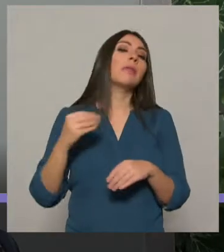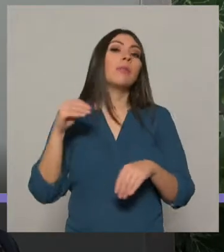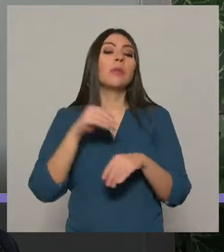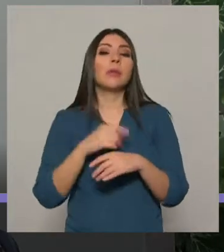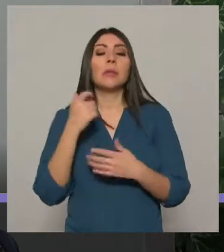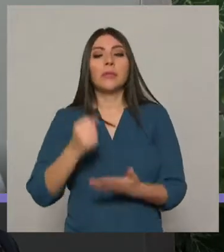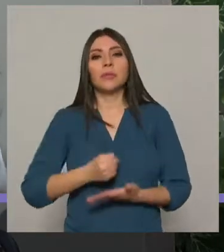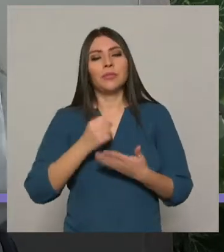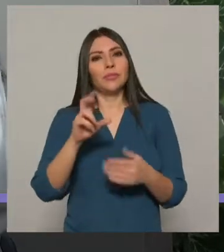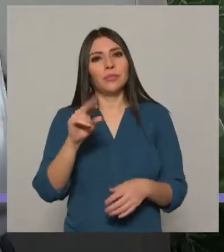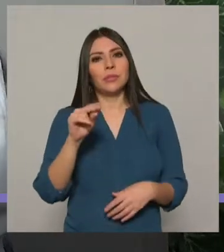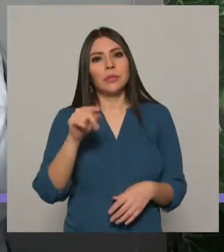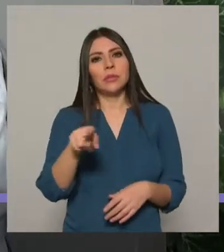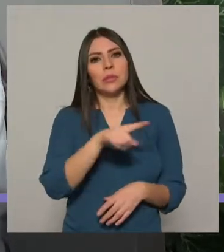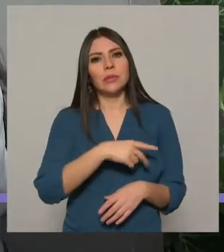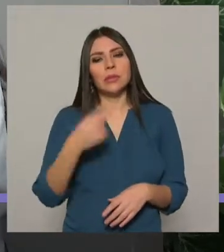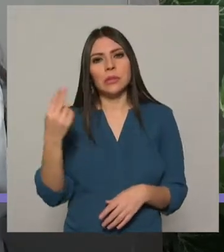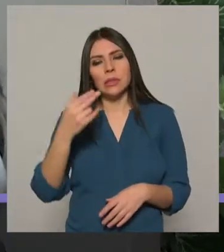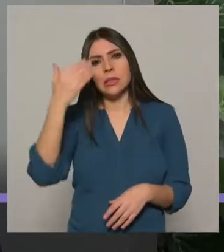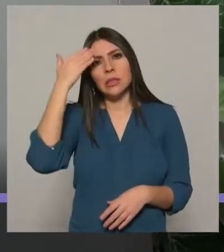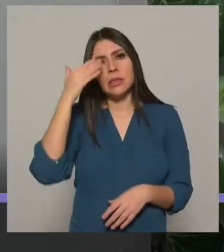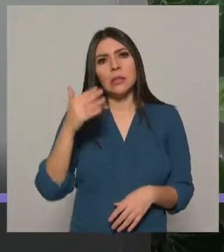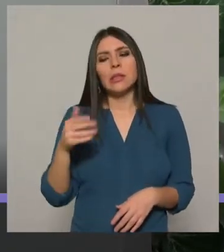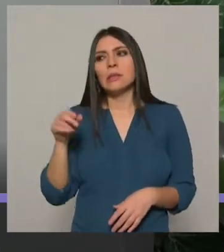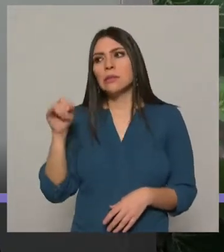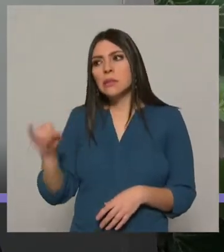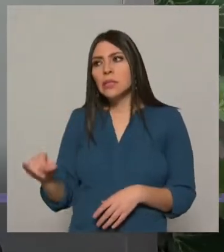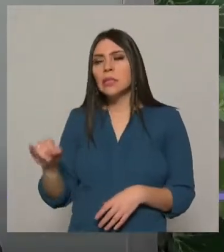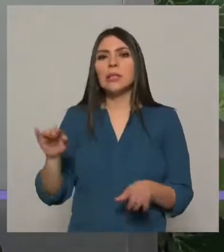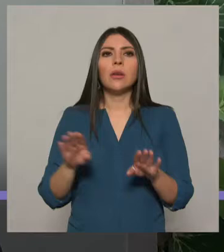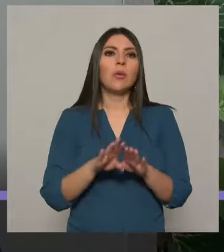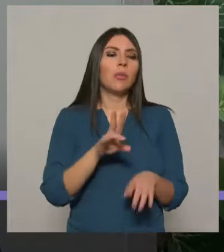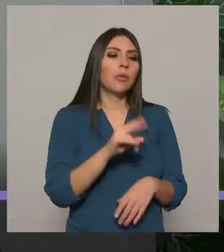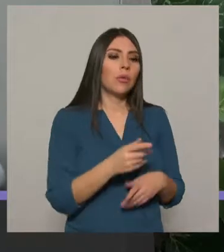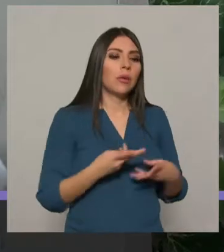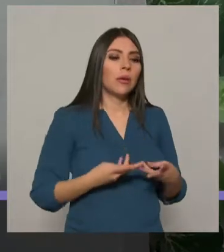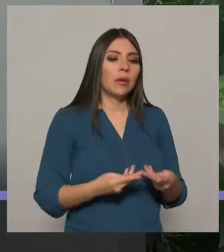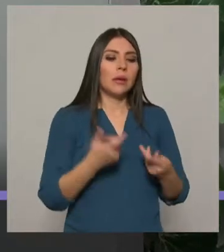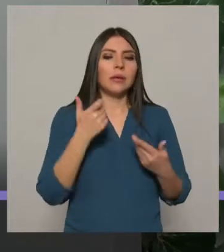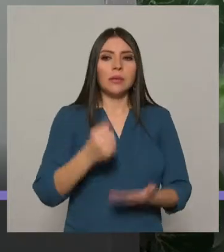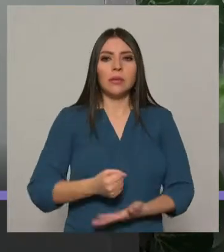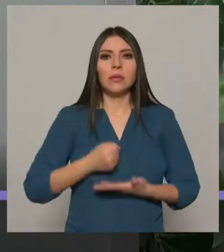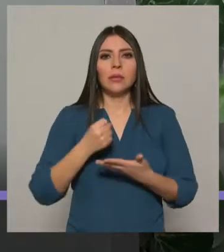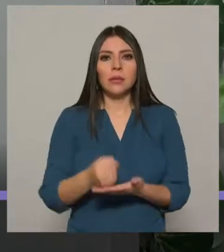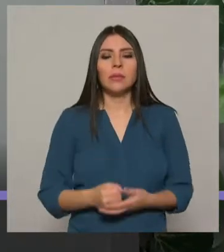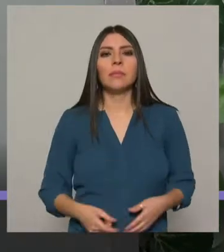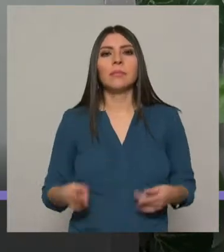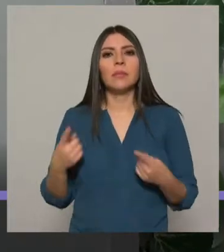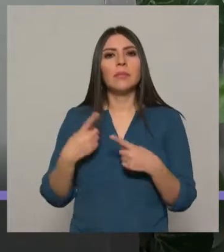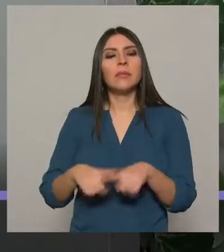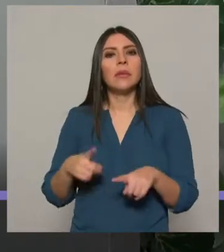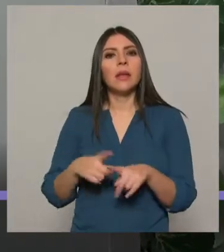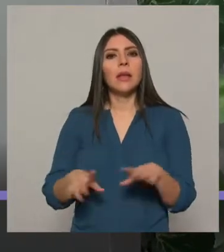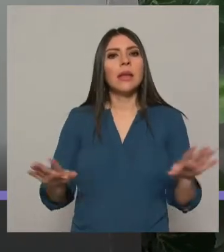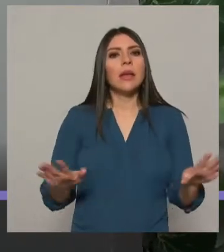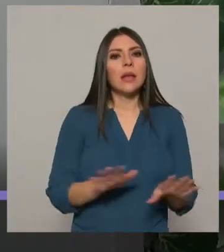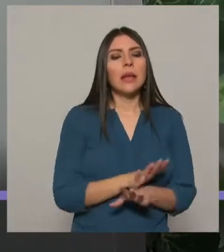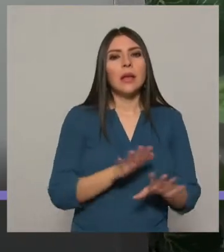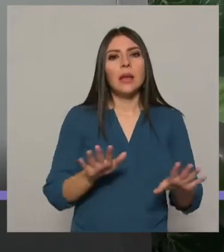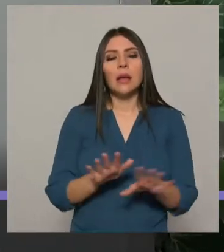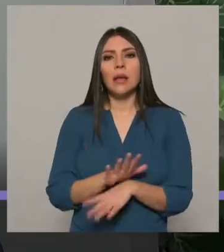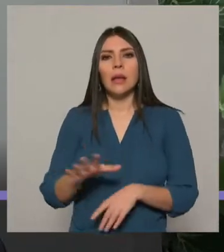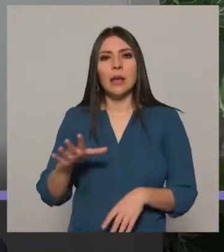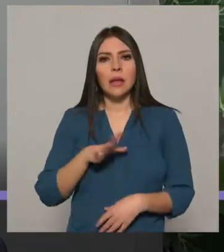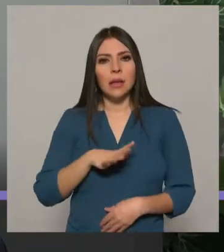presupuesto. ¿Por qué? Porque tenemos que saber cómo sí y cómo no se ha gastado lo que se ha asignado, cuántos cambios de partida hubo y